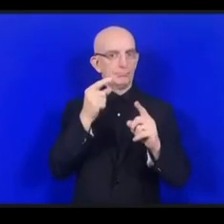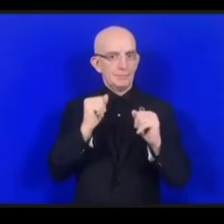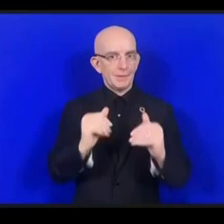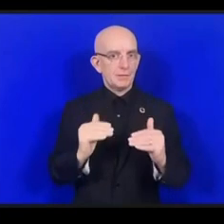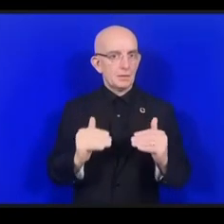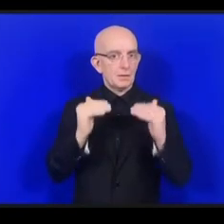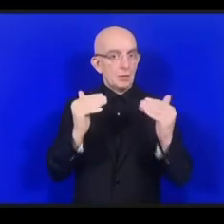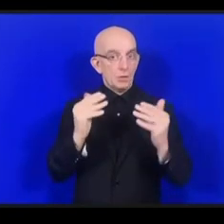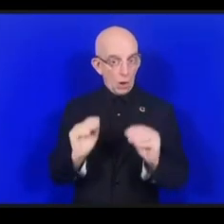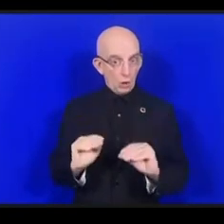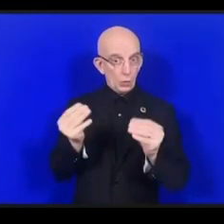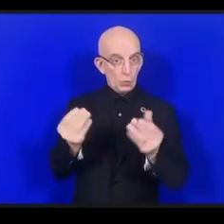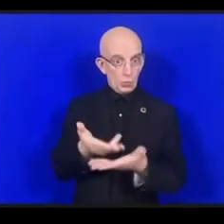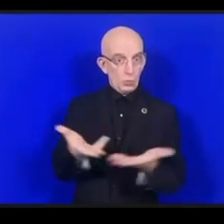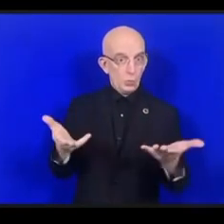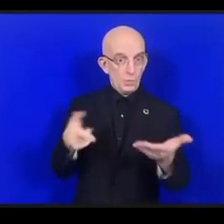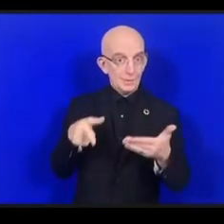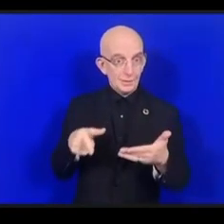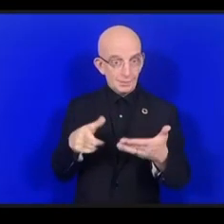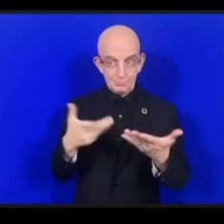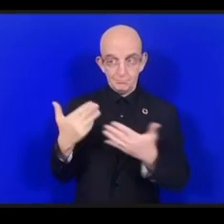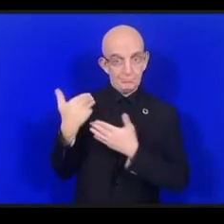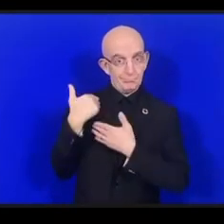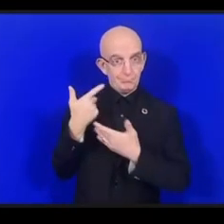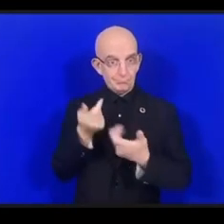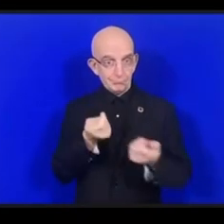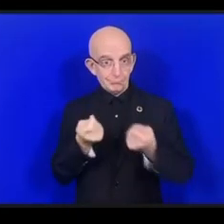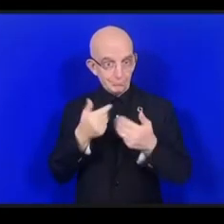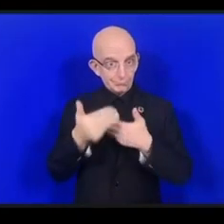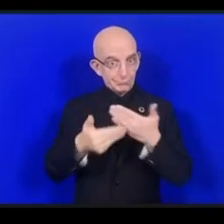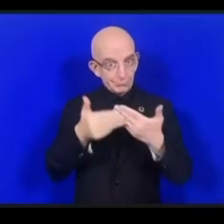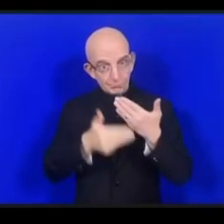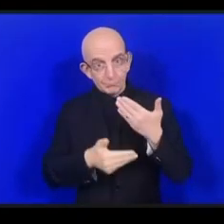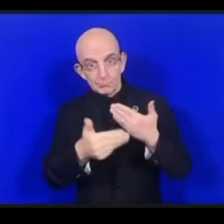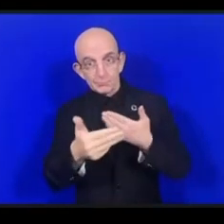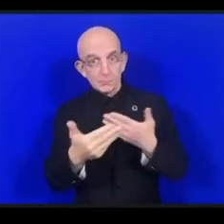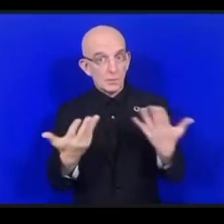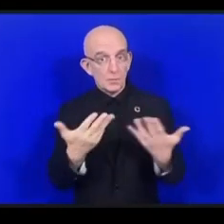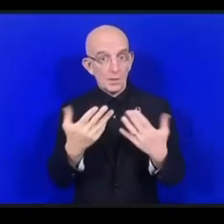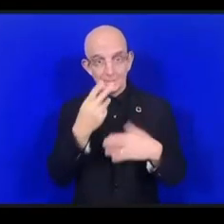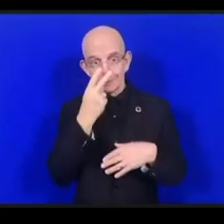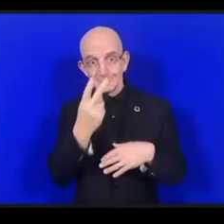benéfico y Qué impacto puede tener hoy en día